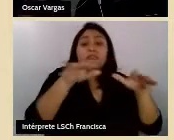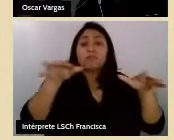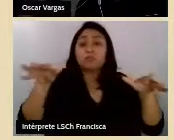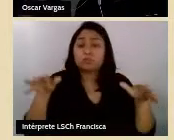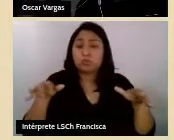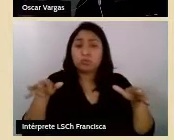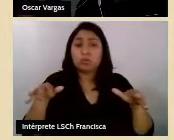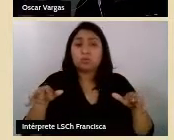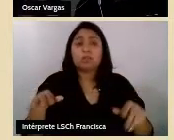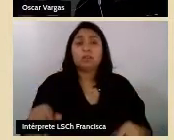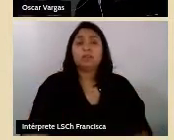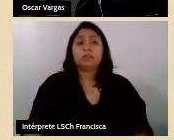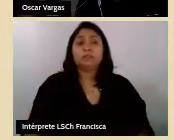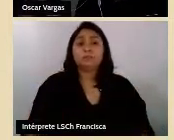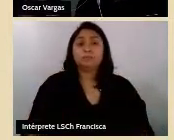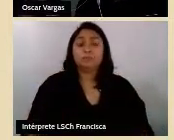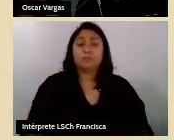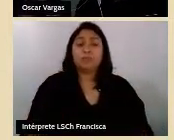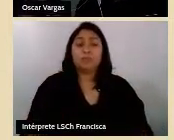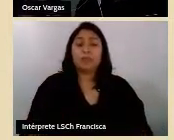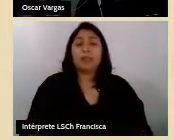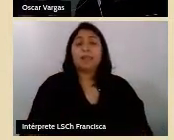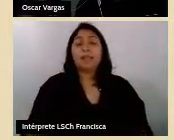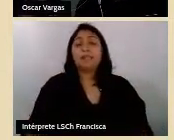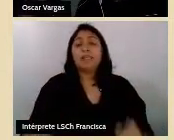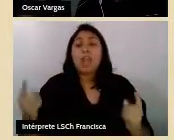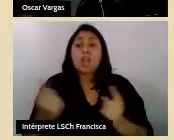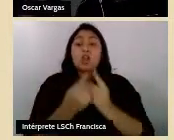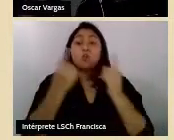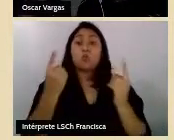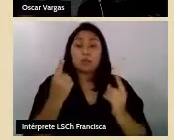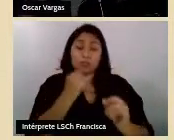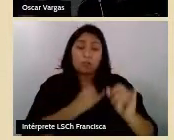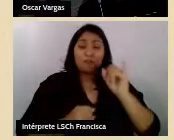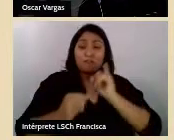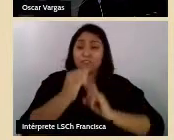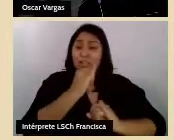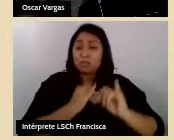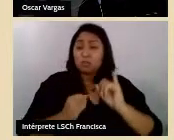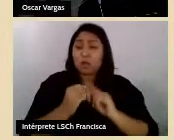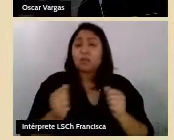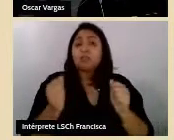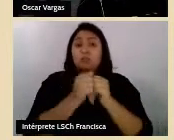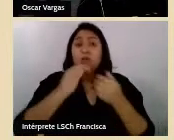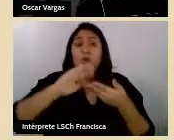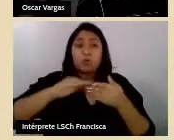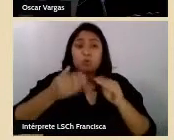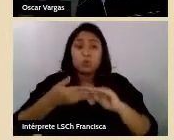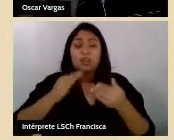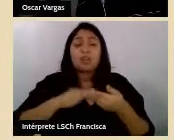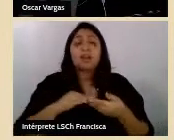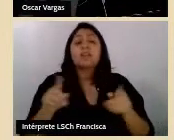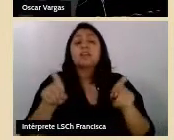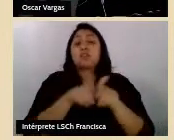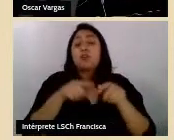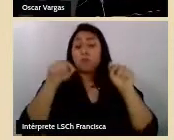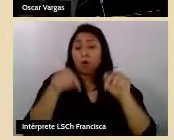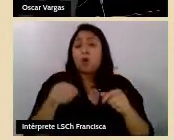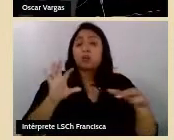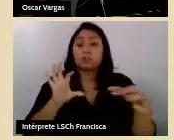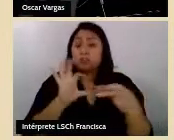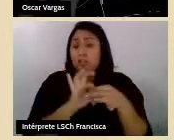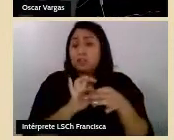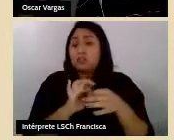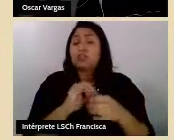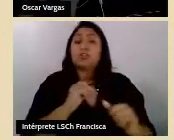aparecieron entonces los encuentros virtuales con nuestras comunidades, como este, ¿verdad? Conexiones virtuales, donde